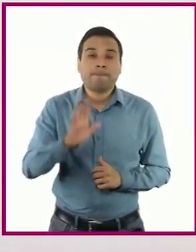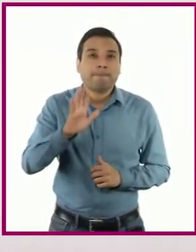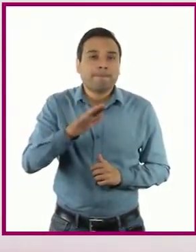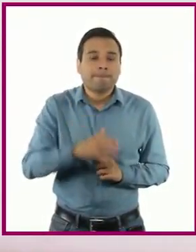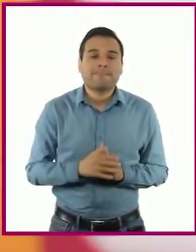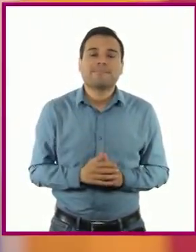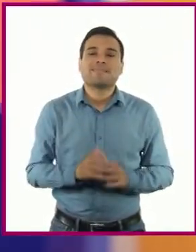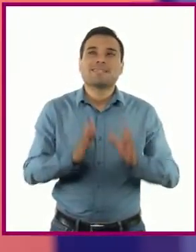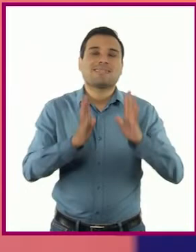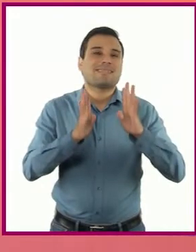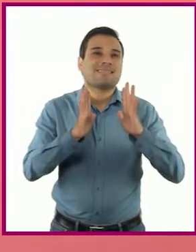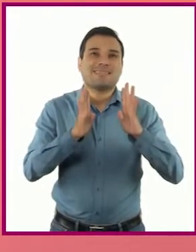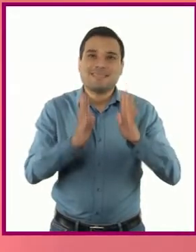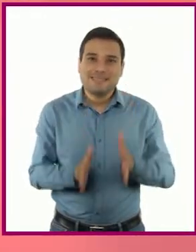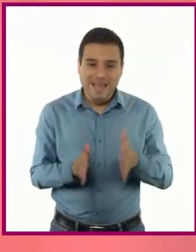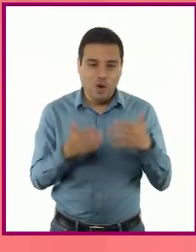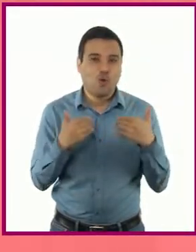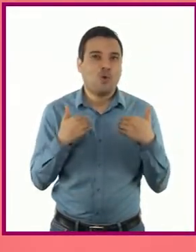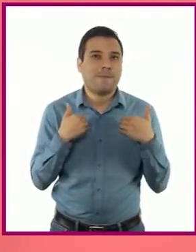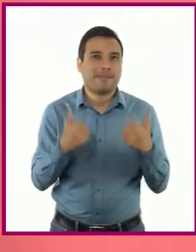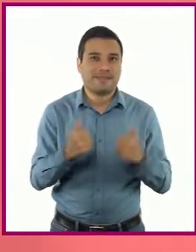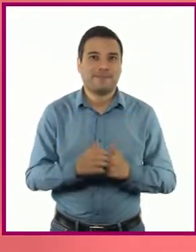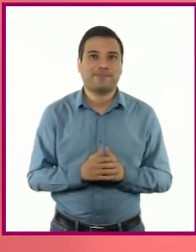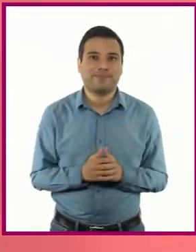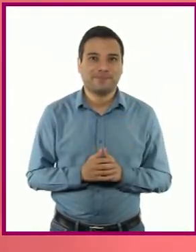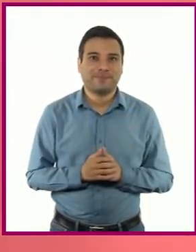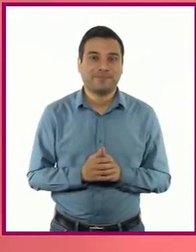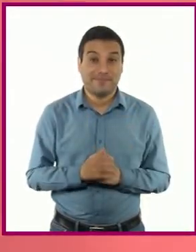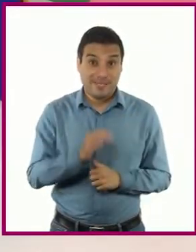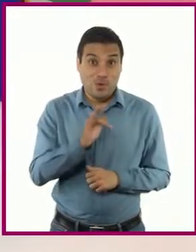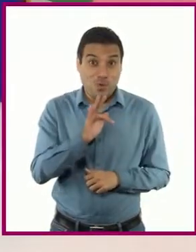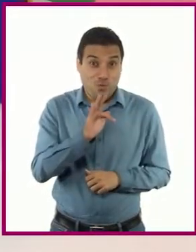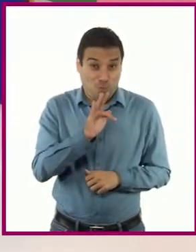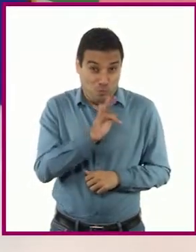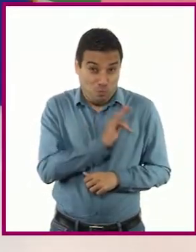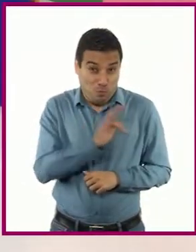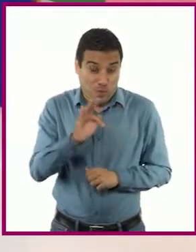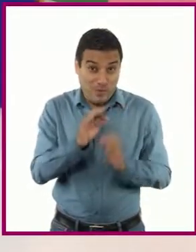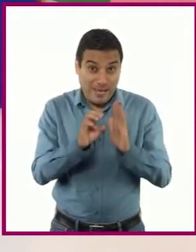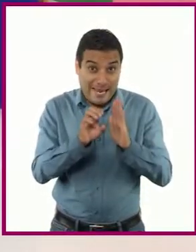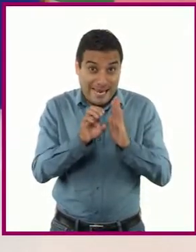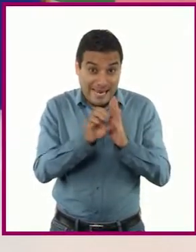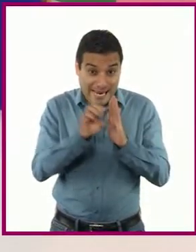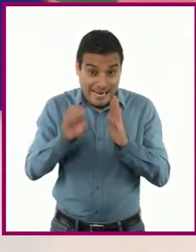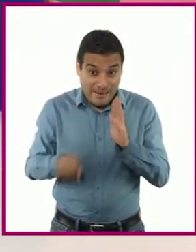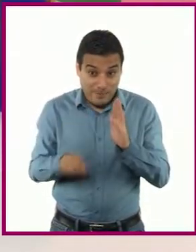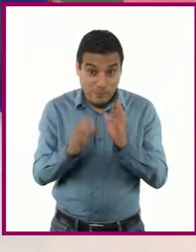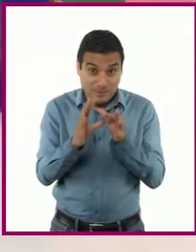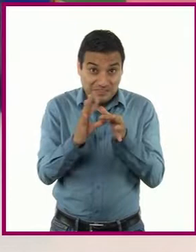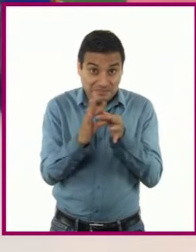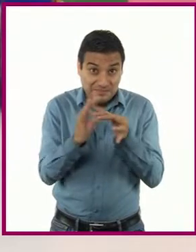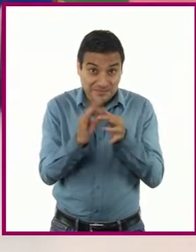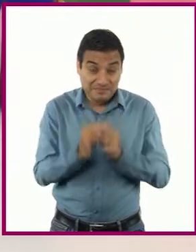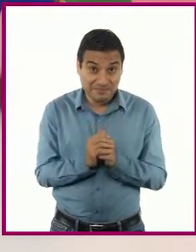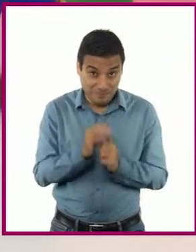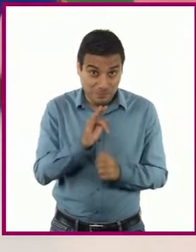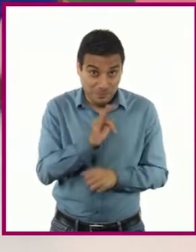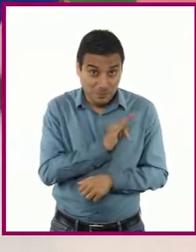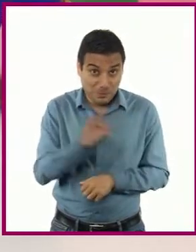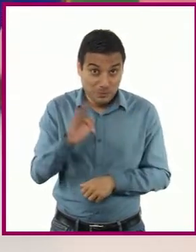ya entendí, profesora. ¿Puedo poner algunos ejemplos de las palabras que encontré en el artículo de